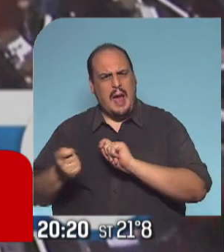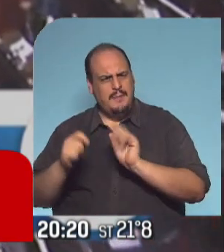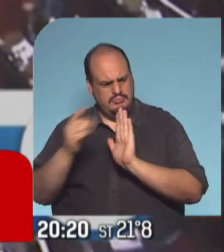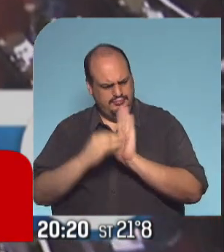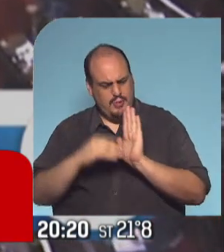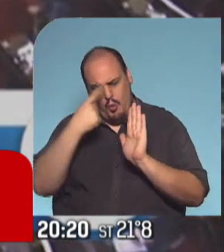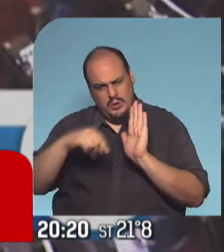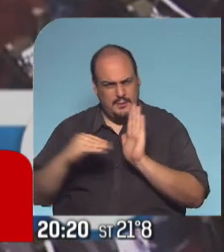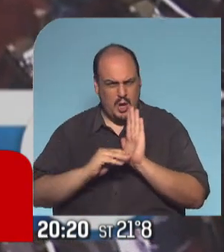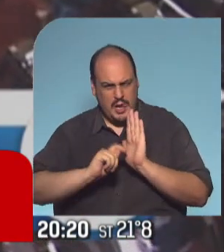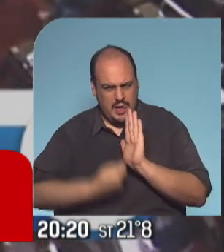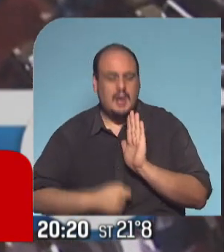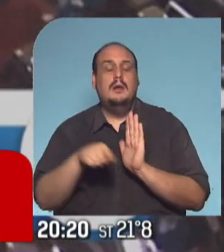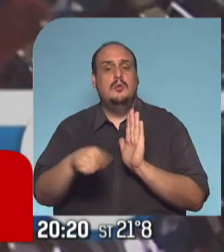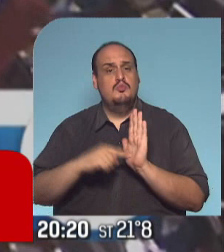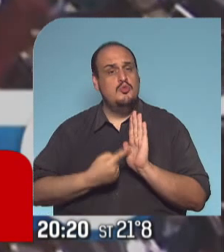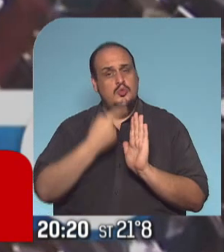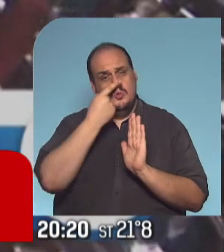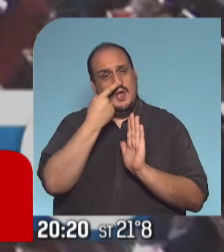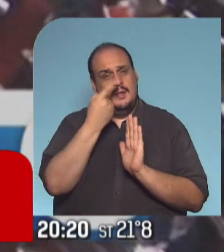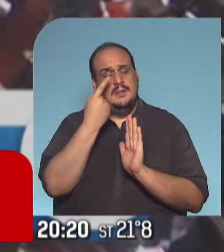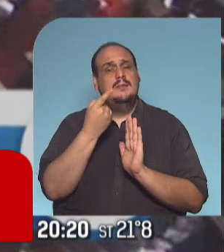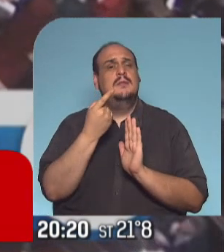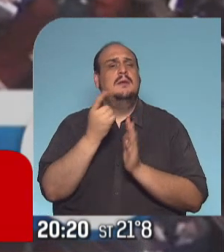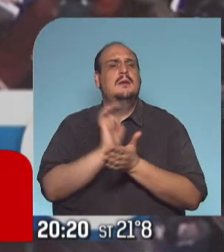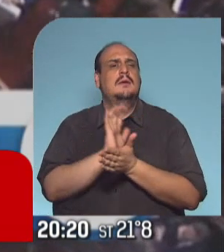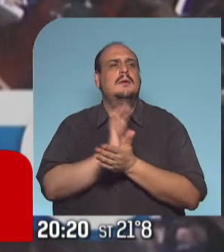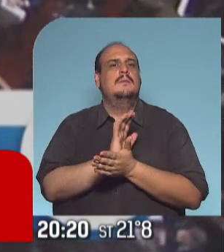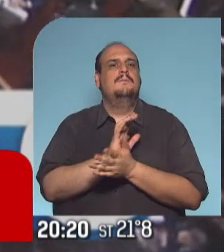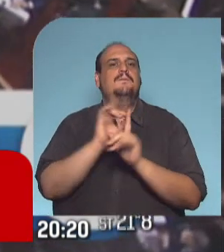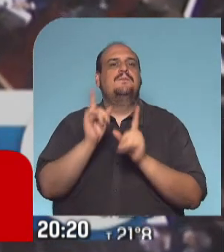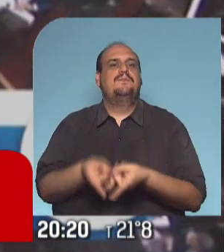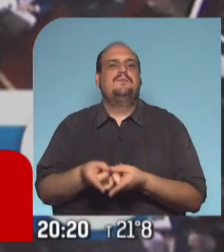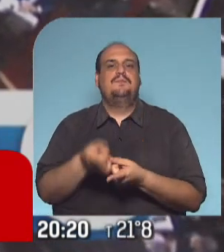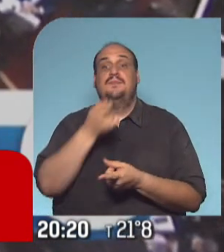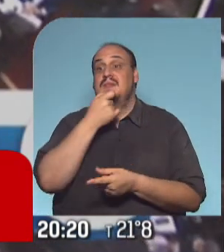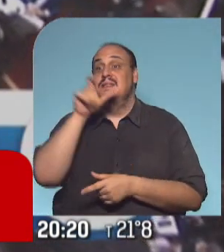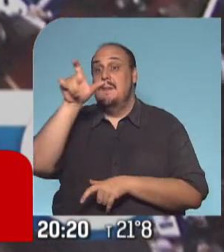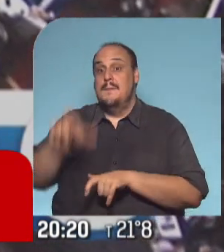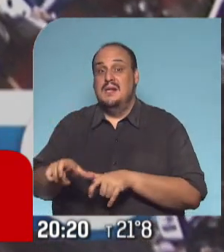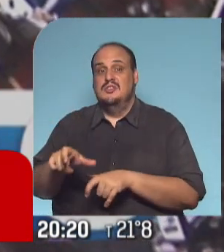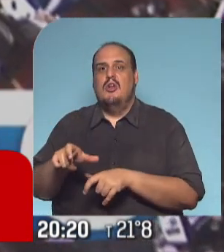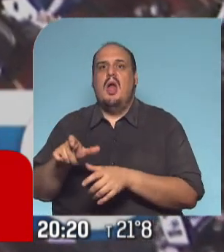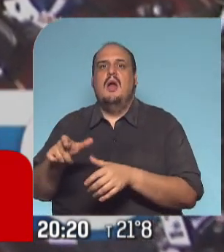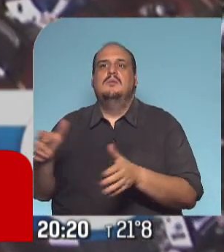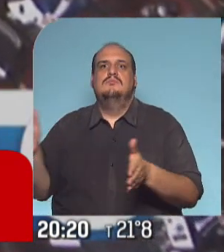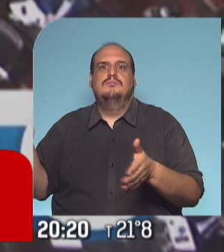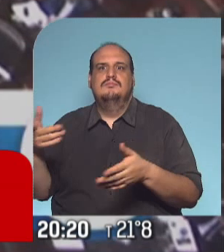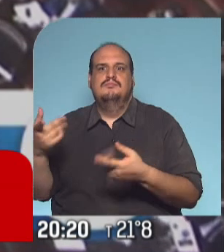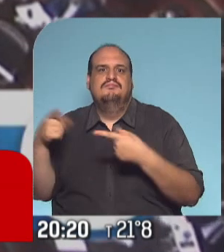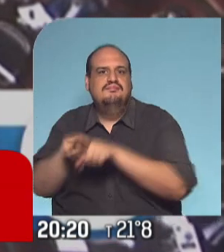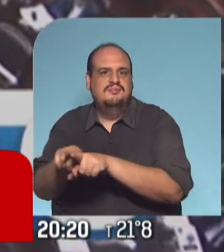muy interesante es la idea de que poder establecer deducciones a partir de uniones civiles y concubinatos, algo que antes